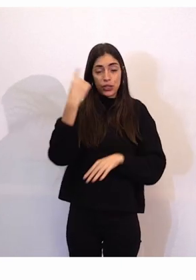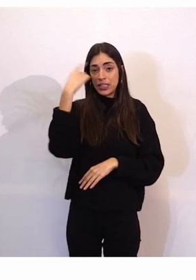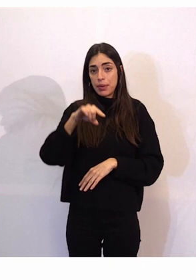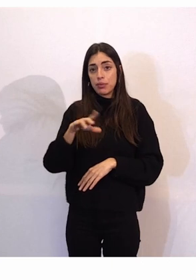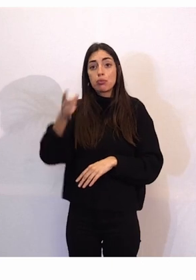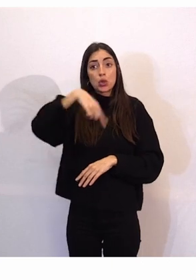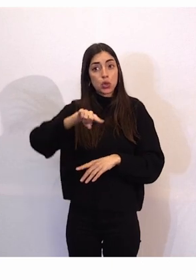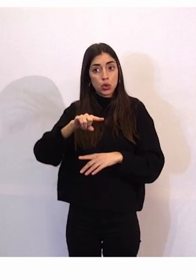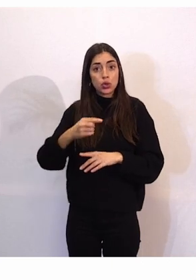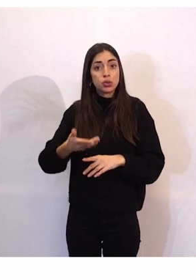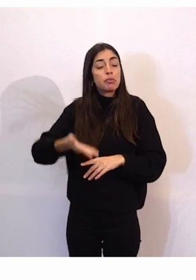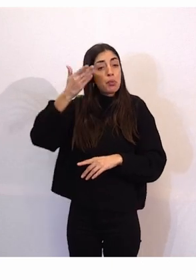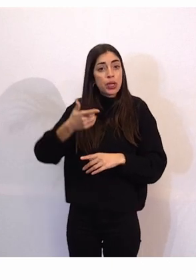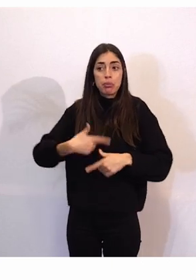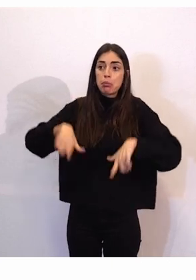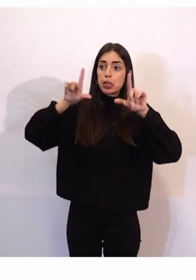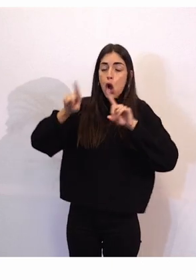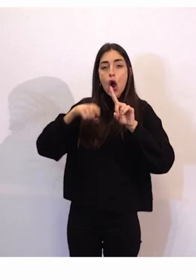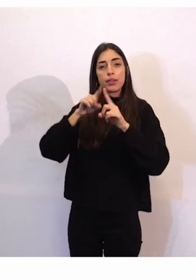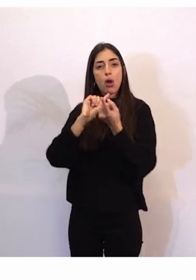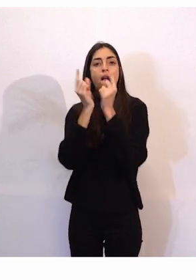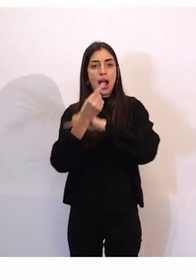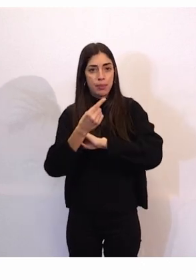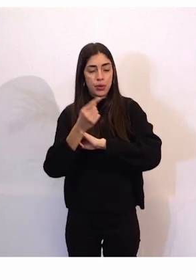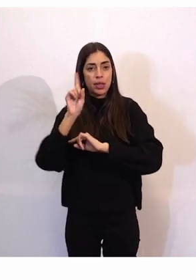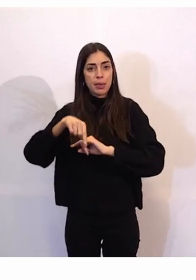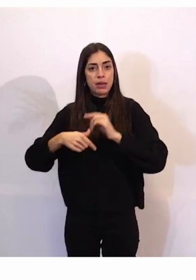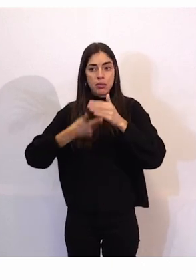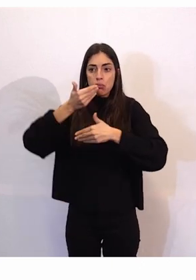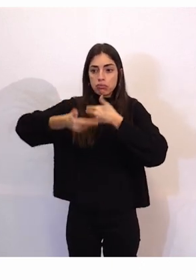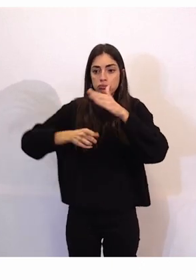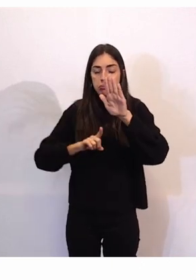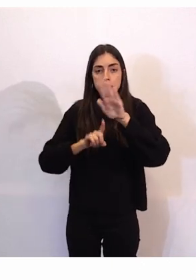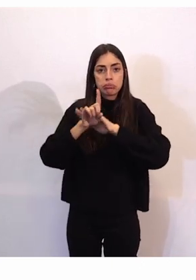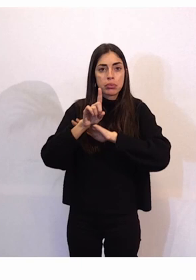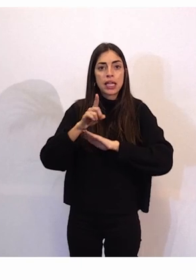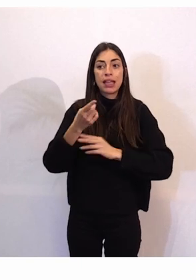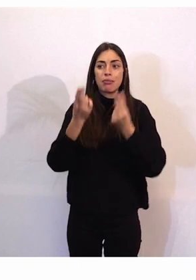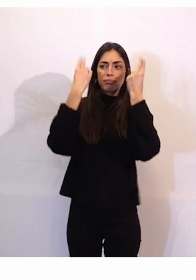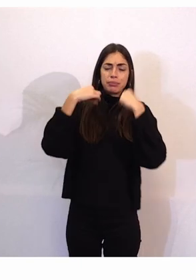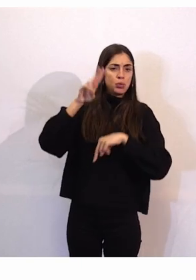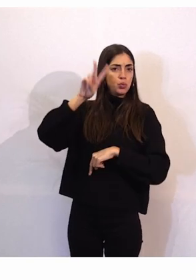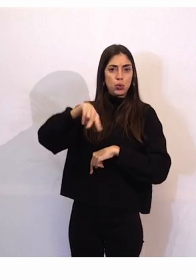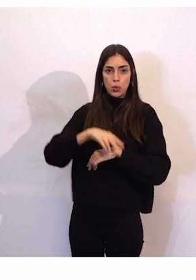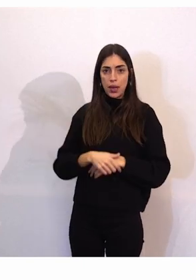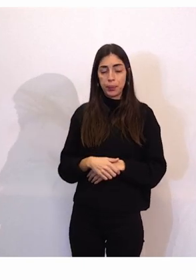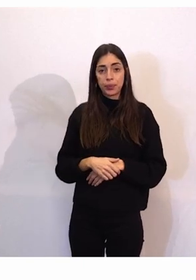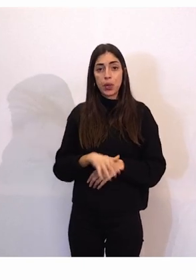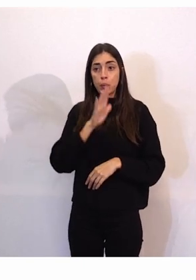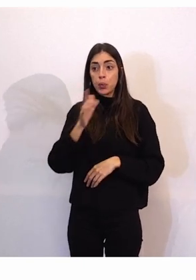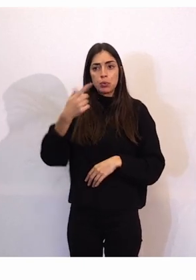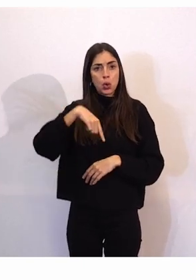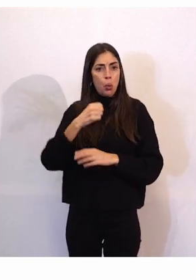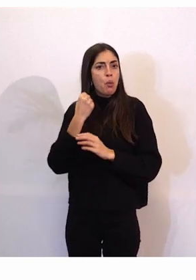cambio, los que tenéis que ganar y seguir escalando y no conformaros, porque tenéis mucho